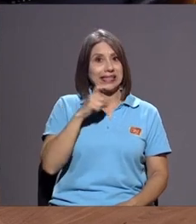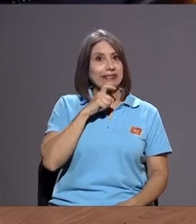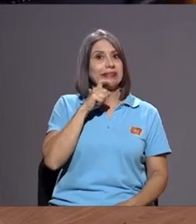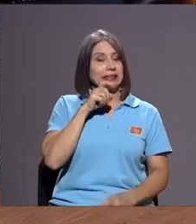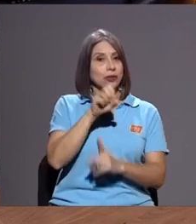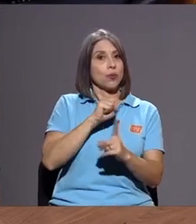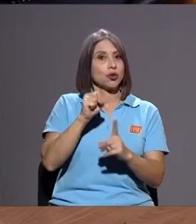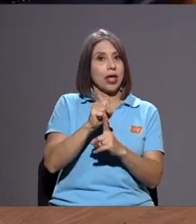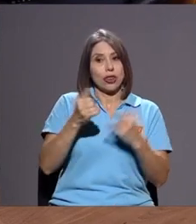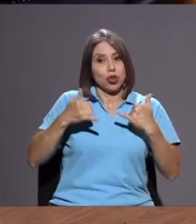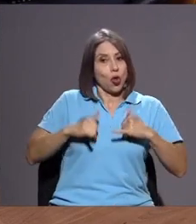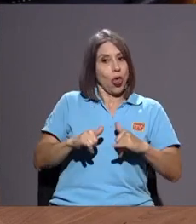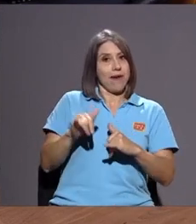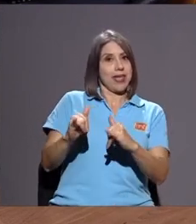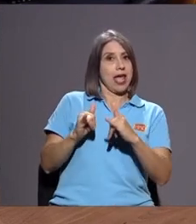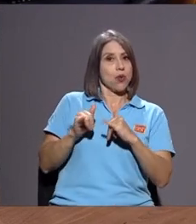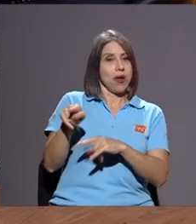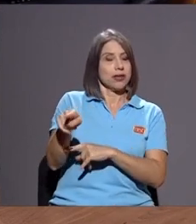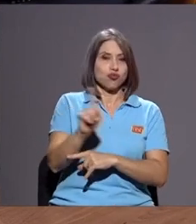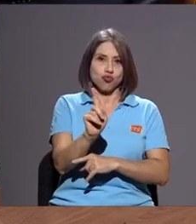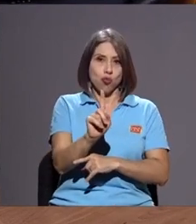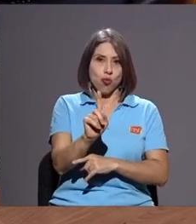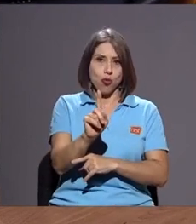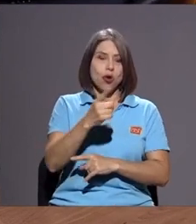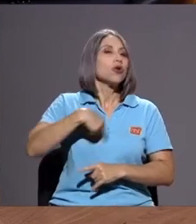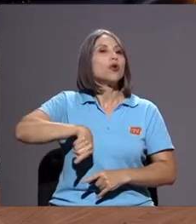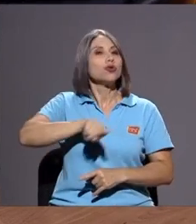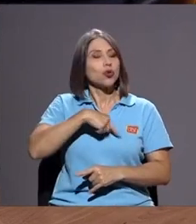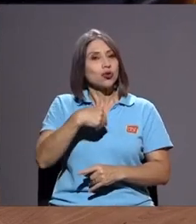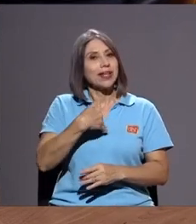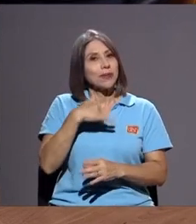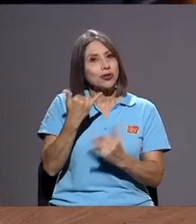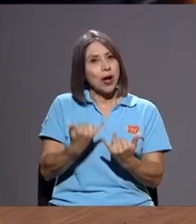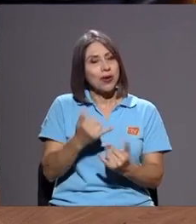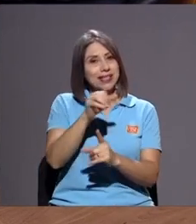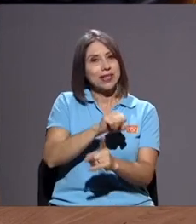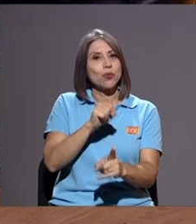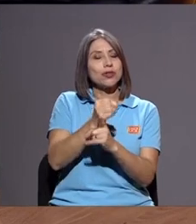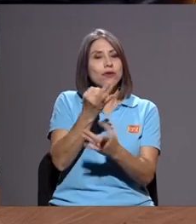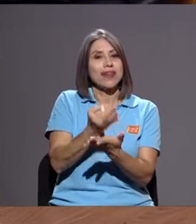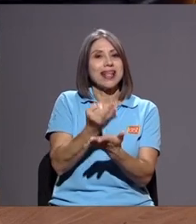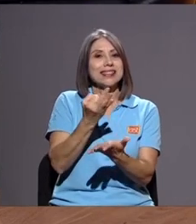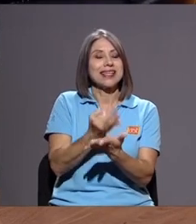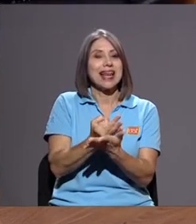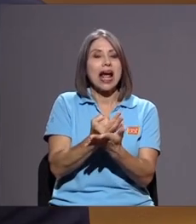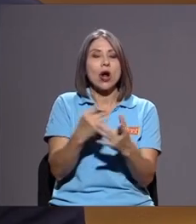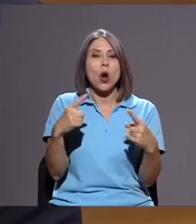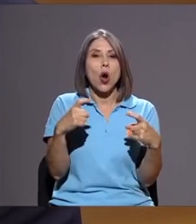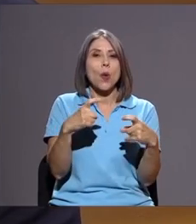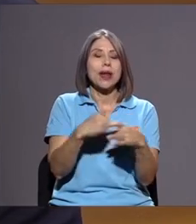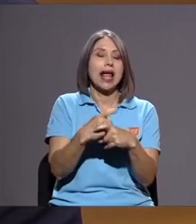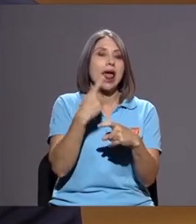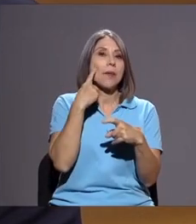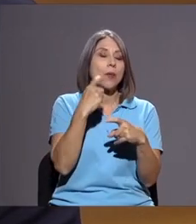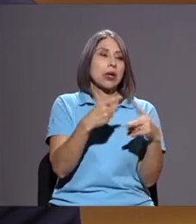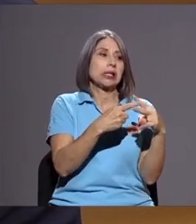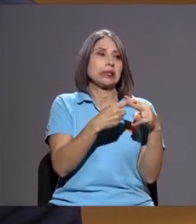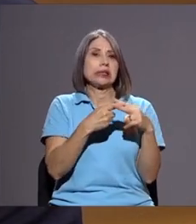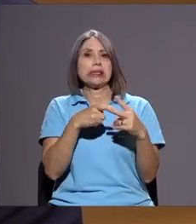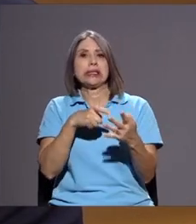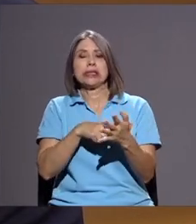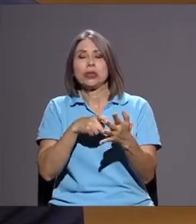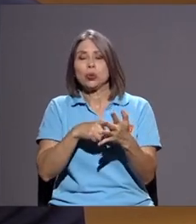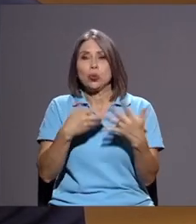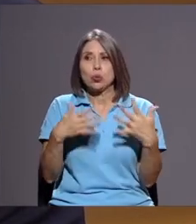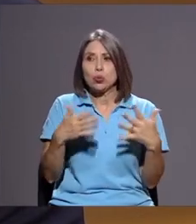en la parte financiera tenemos una situación financiera complicada desde el punto de vista fiscal muy complicada desde el punto de